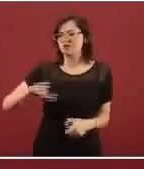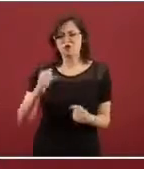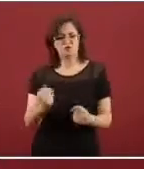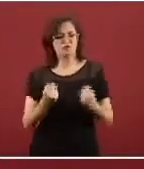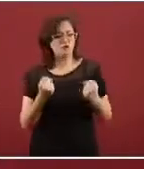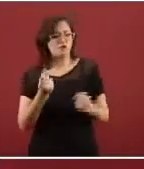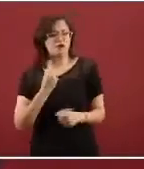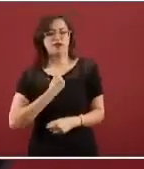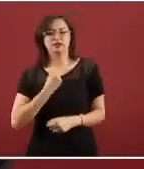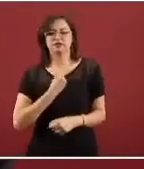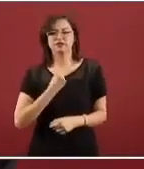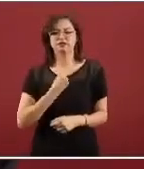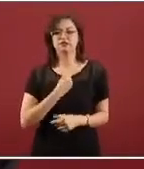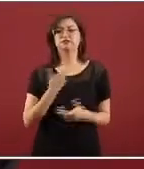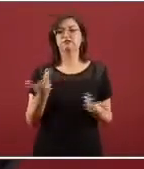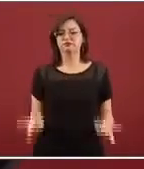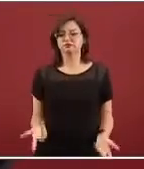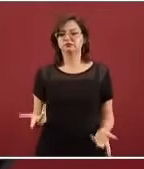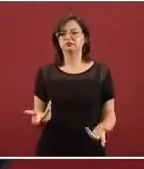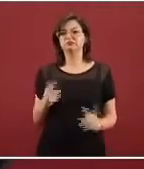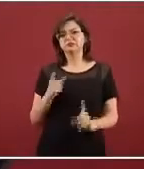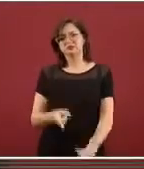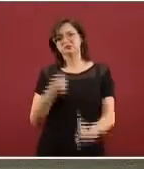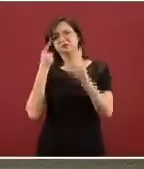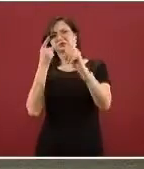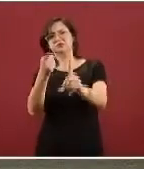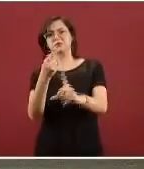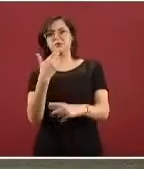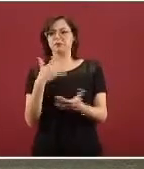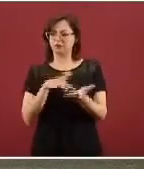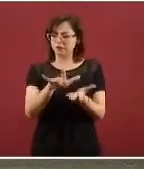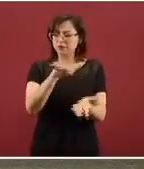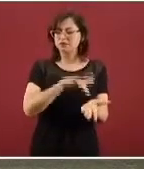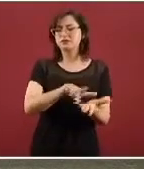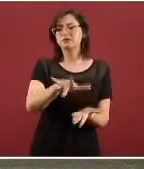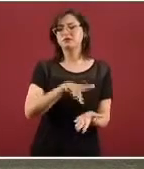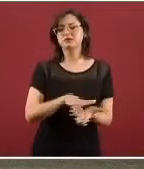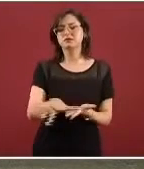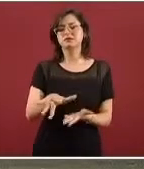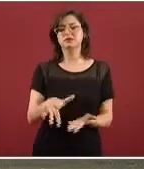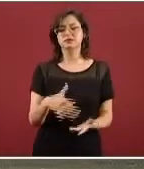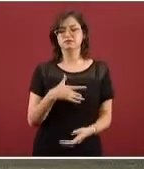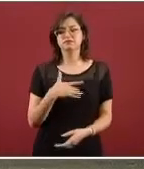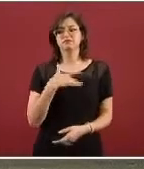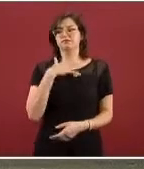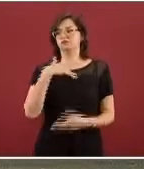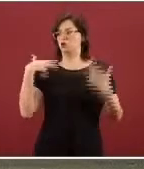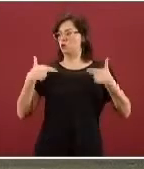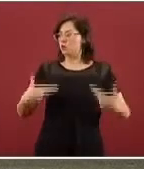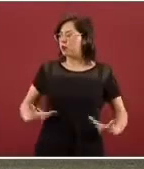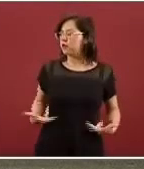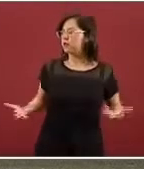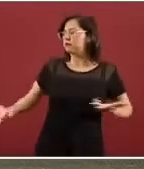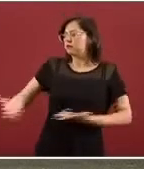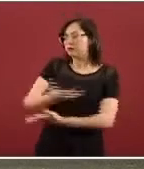que contribuye en las mejores causas cuando encuentra ese sentido humano